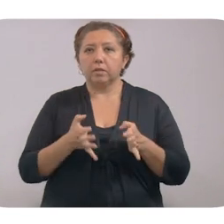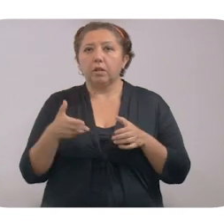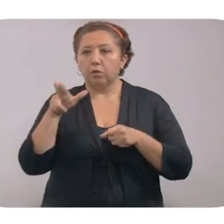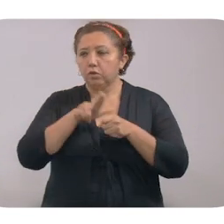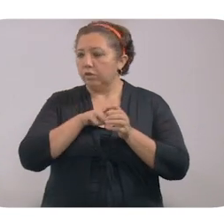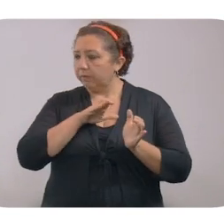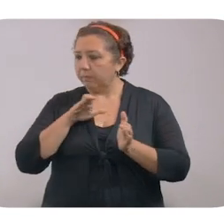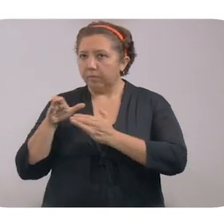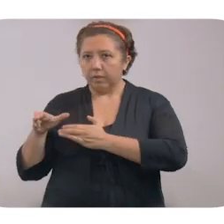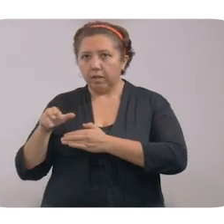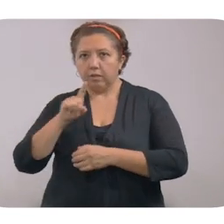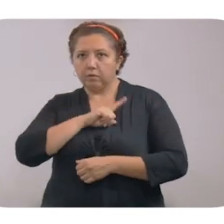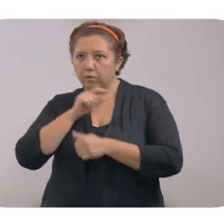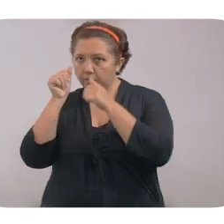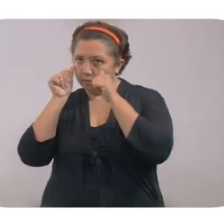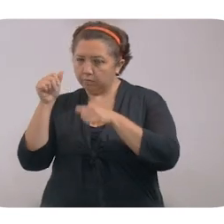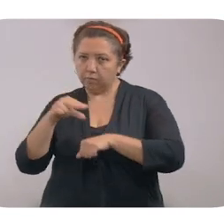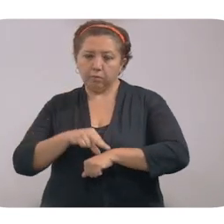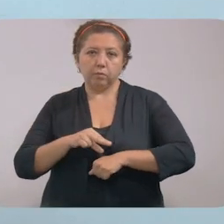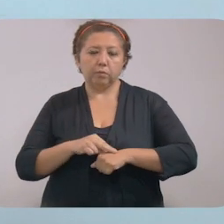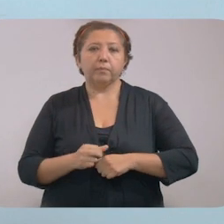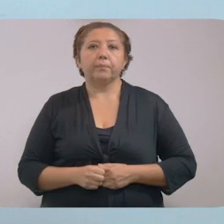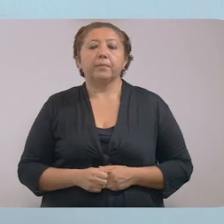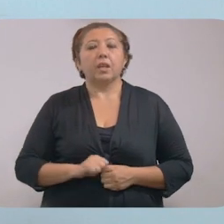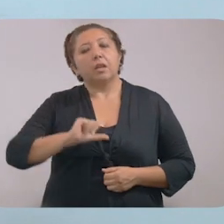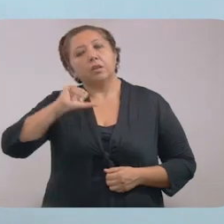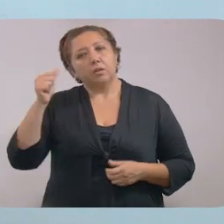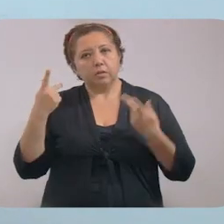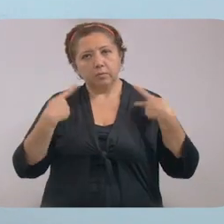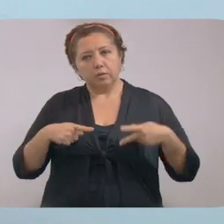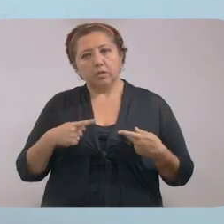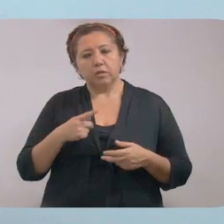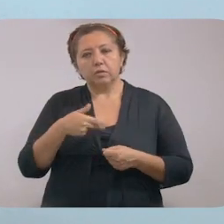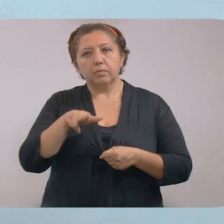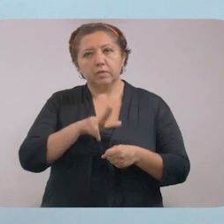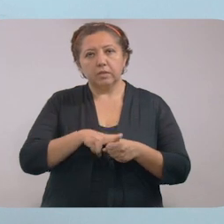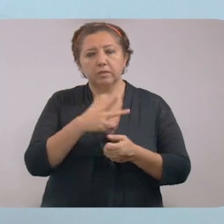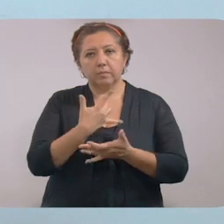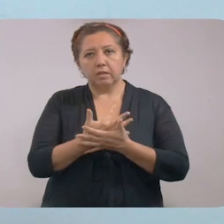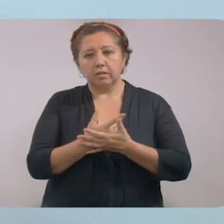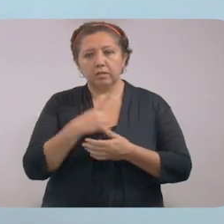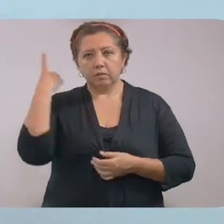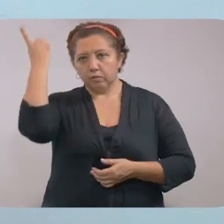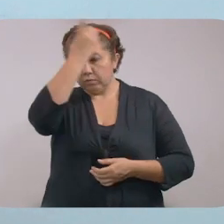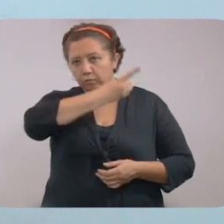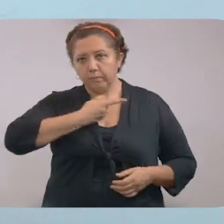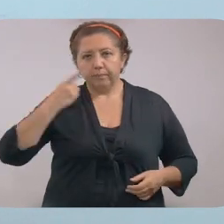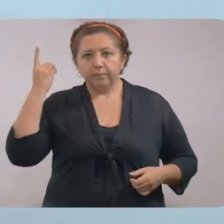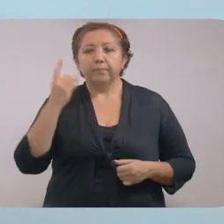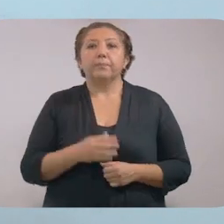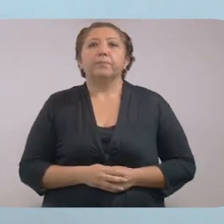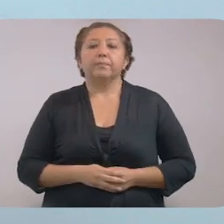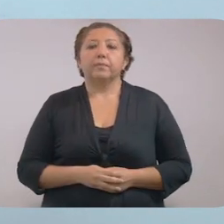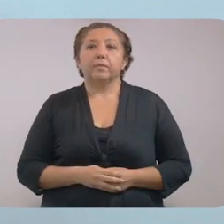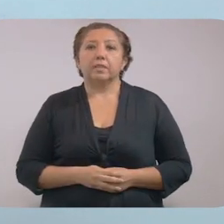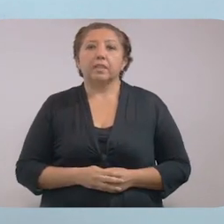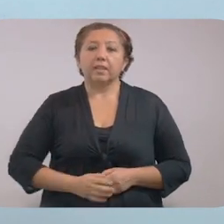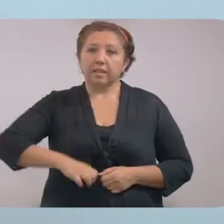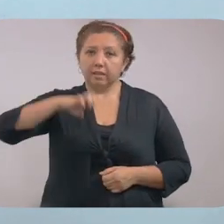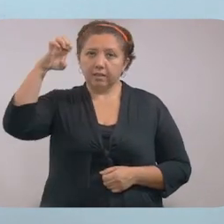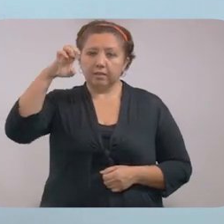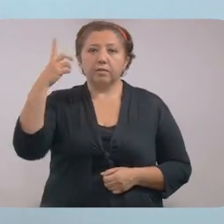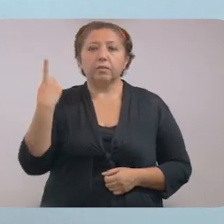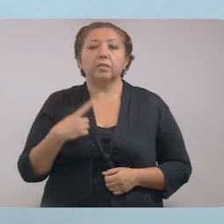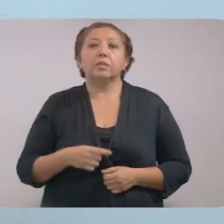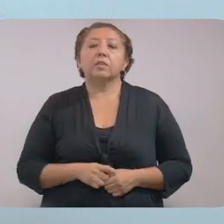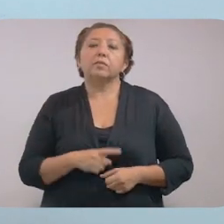están hospitalizados y en aislamiento total. Hay otros pacientes hospitalizados a la espera de diagnóstico. El rango de